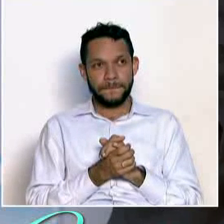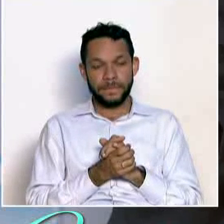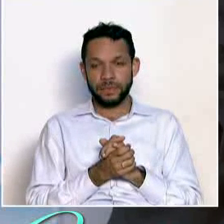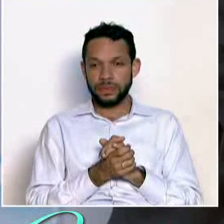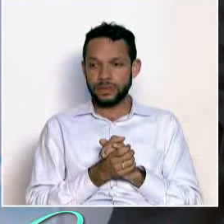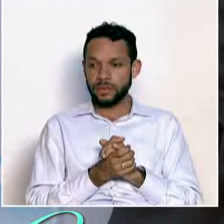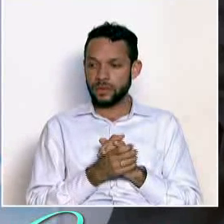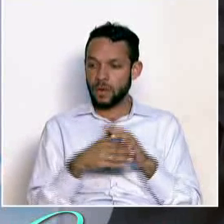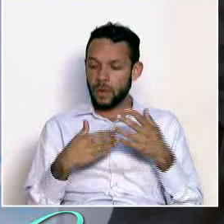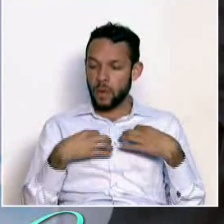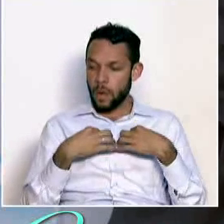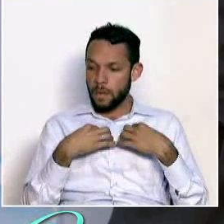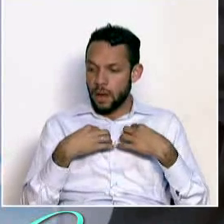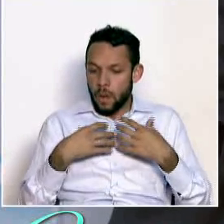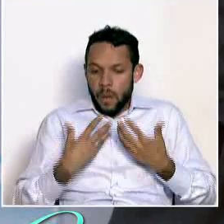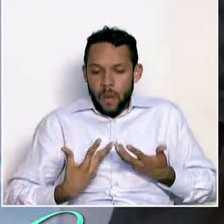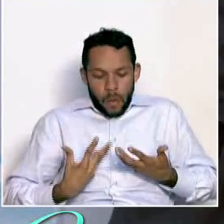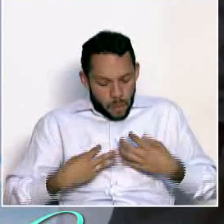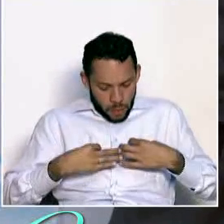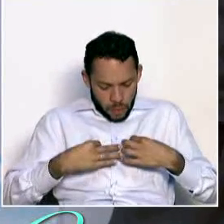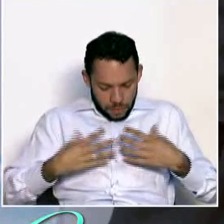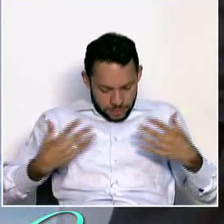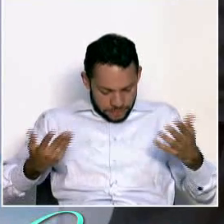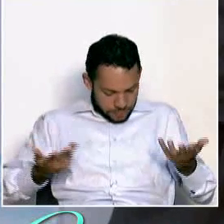¿Cómo estás vestido?